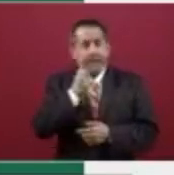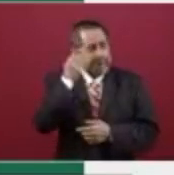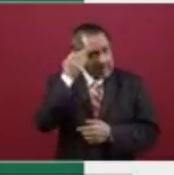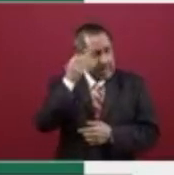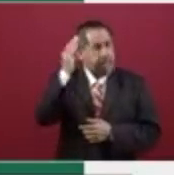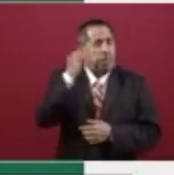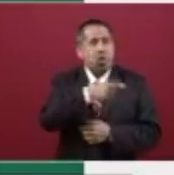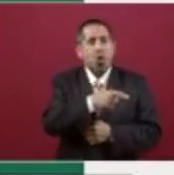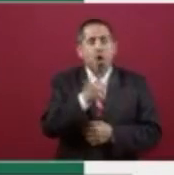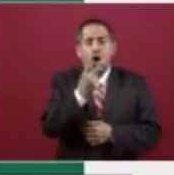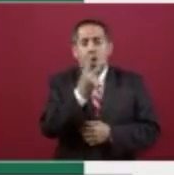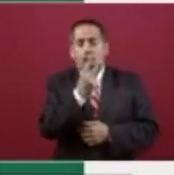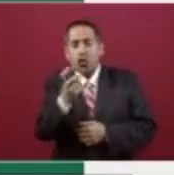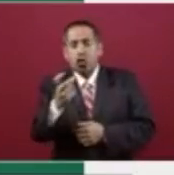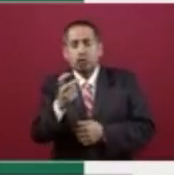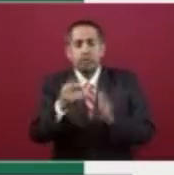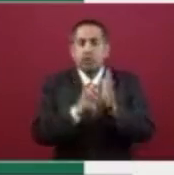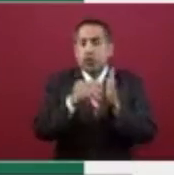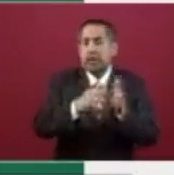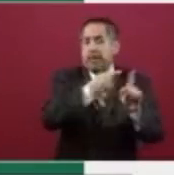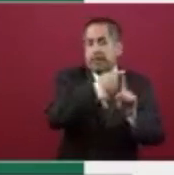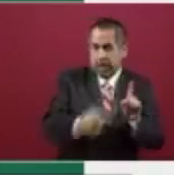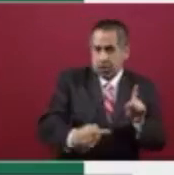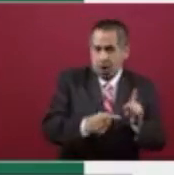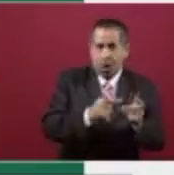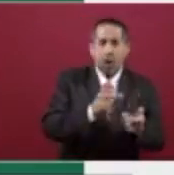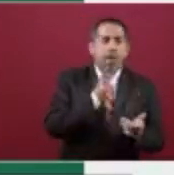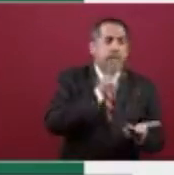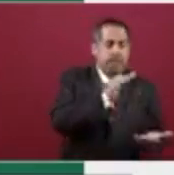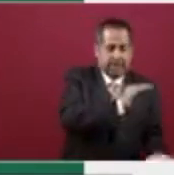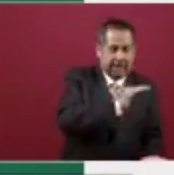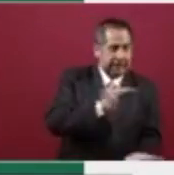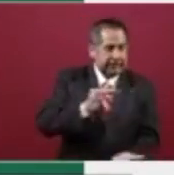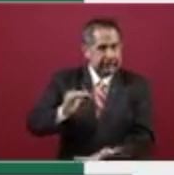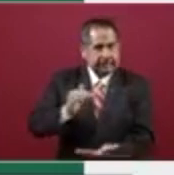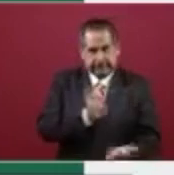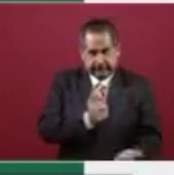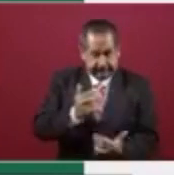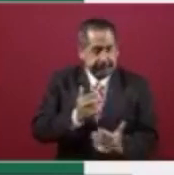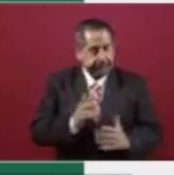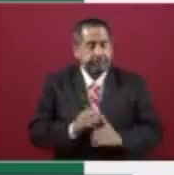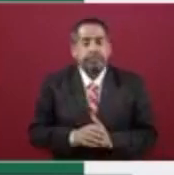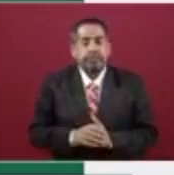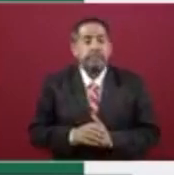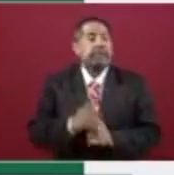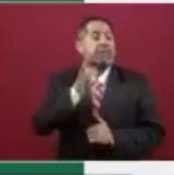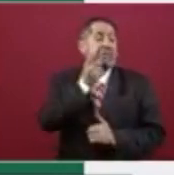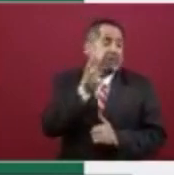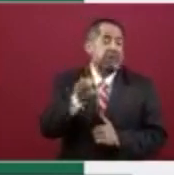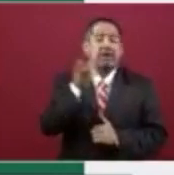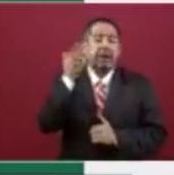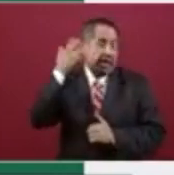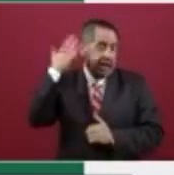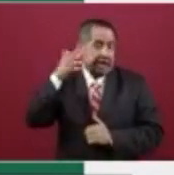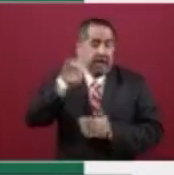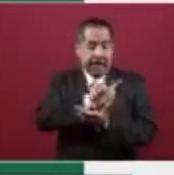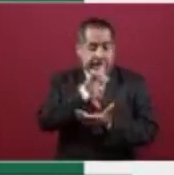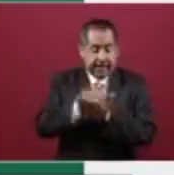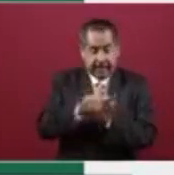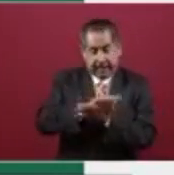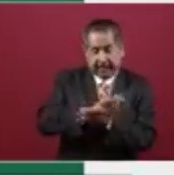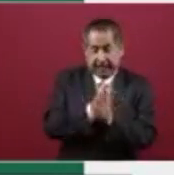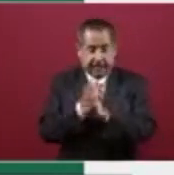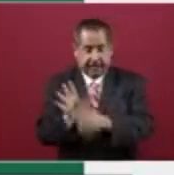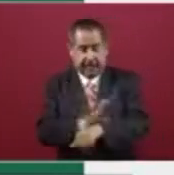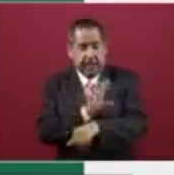de 2,5 millones de barriles. El planteamiento era que con la entrada en vigor de la reforma energética, la producción